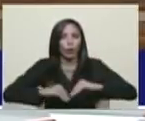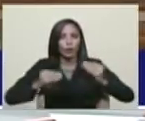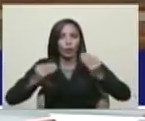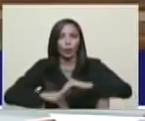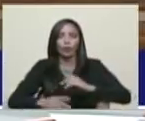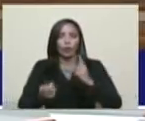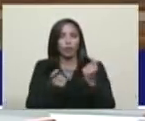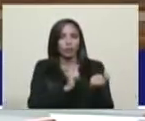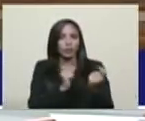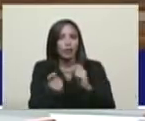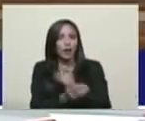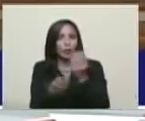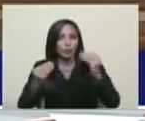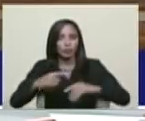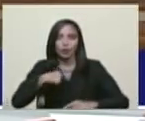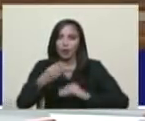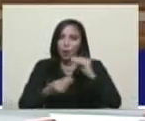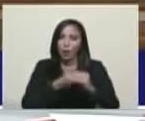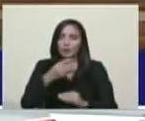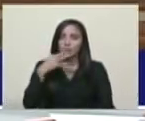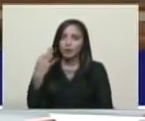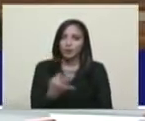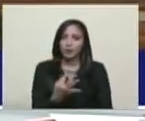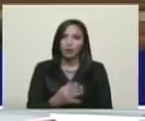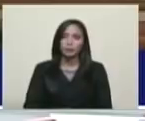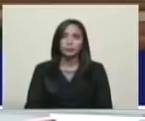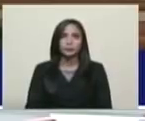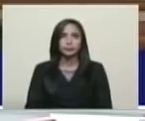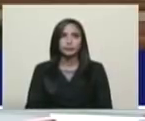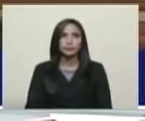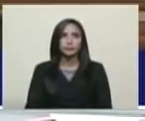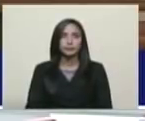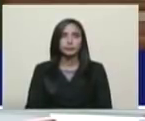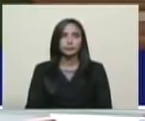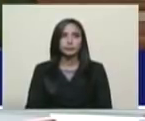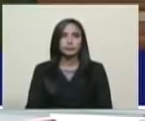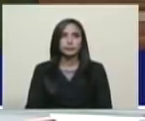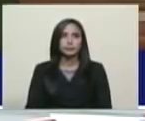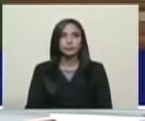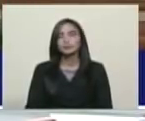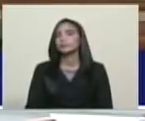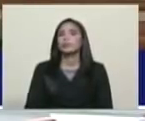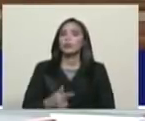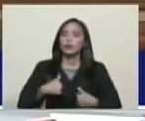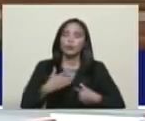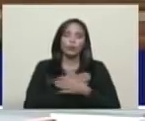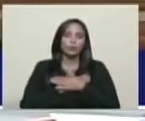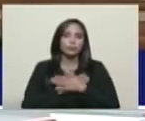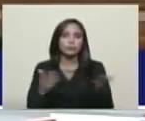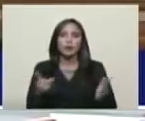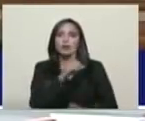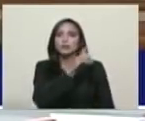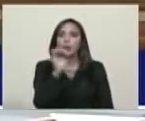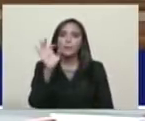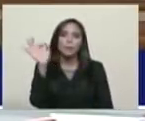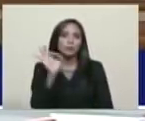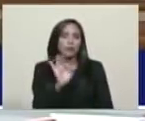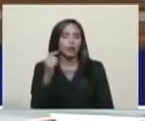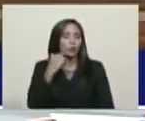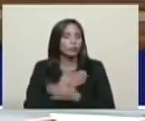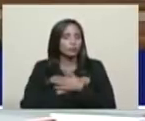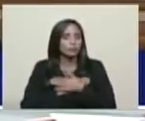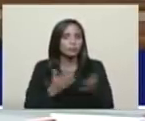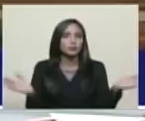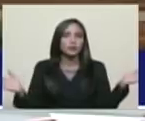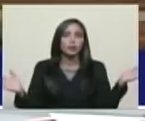tiene palabra y lo cumple, y que estoy dedicado 100% a la construcción de la